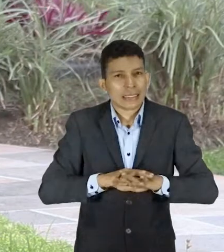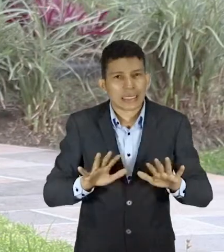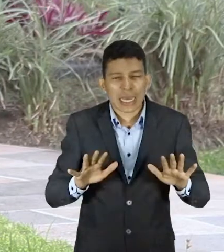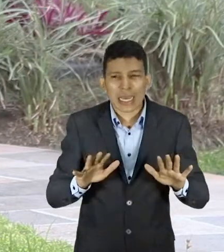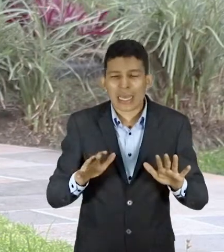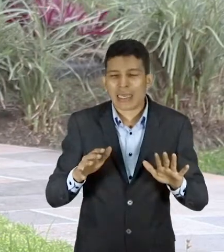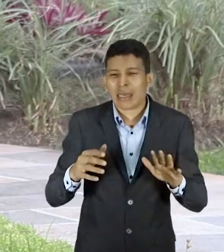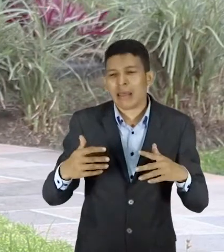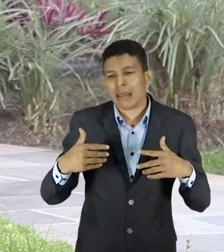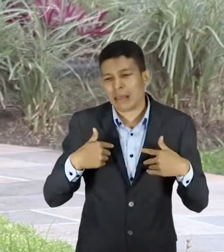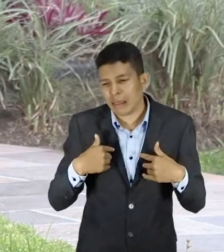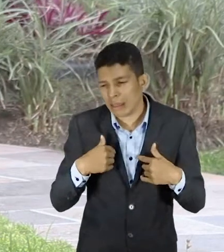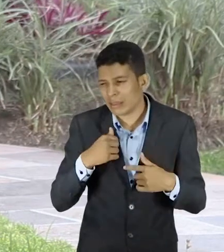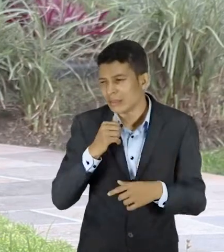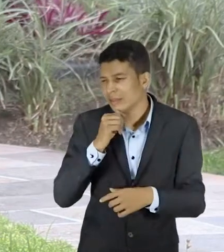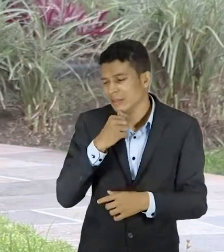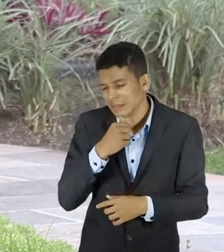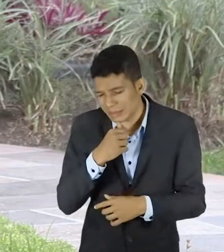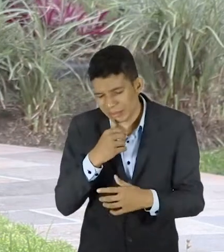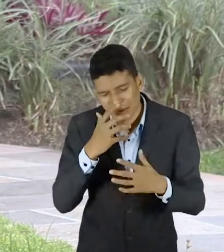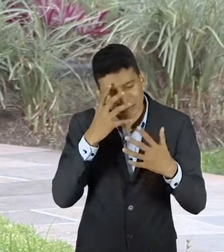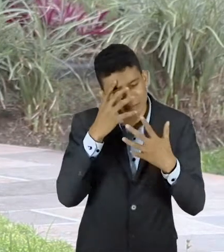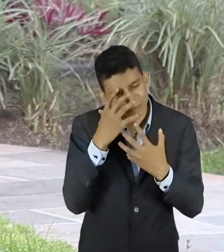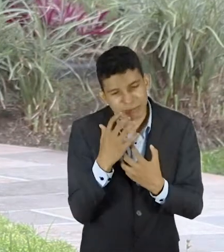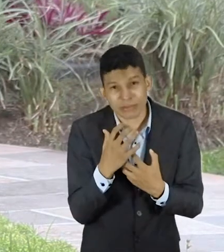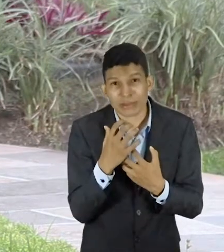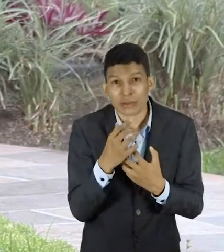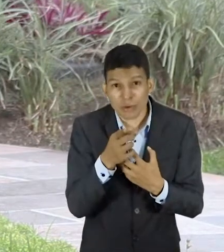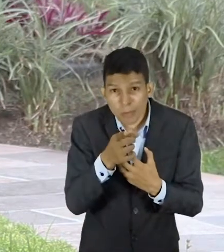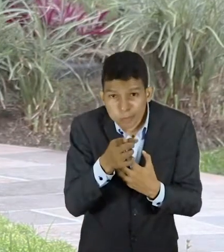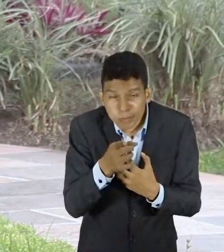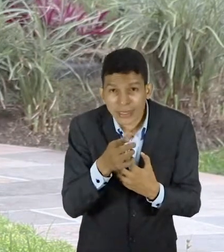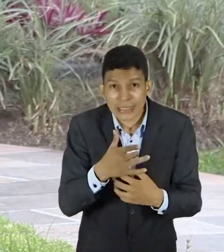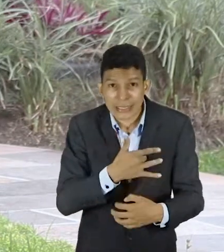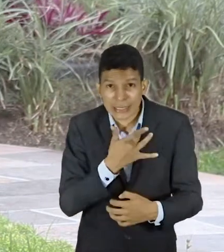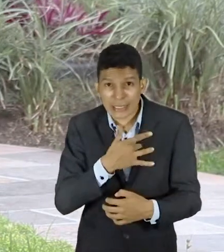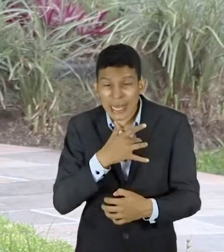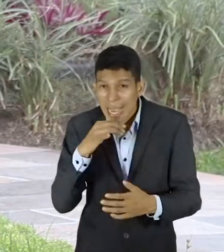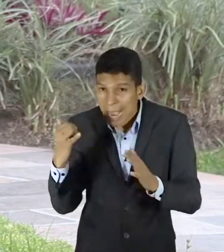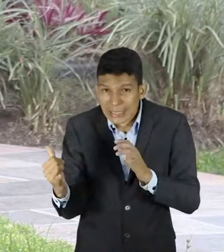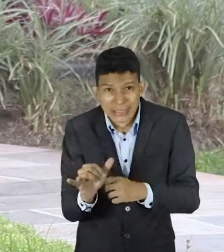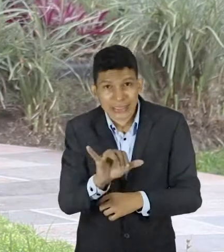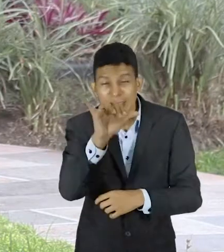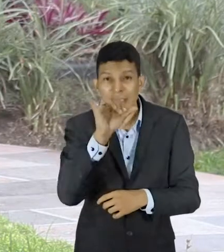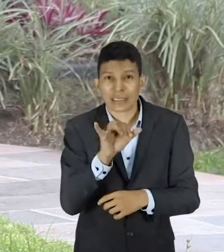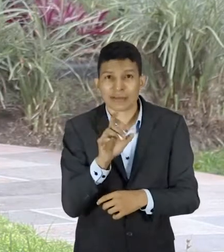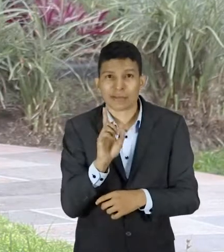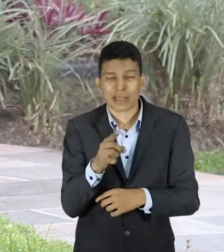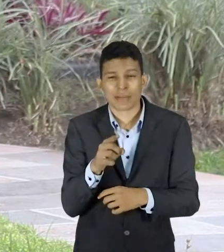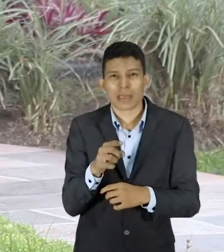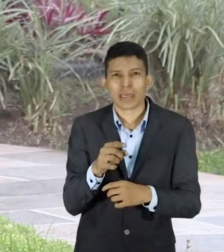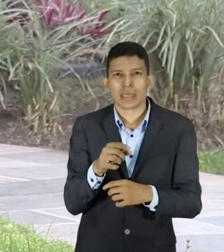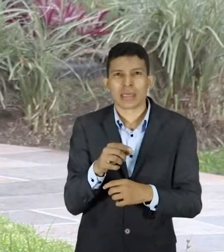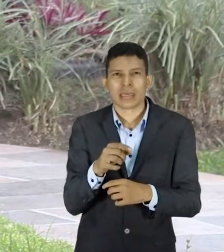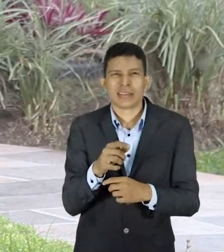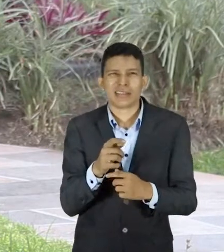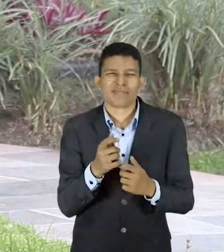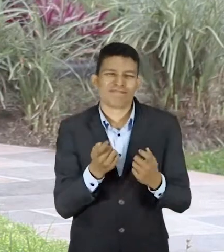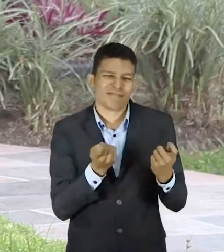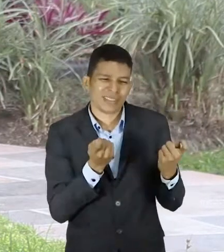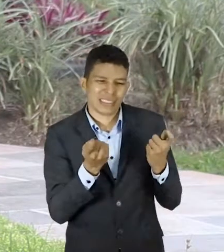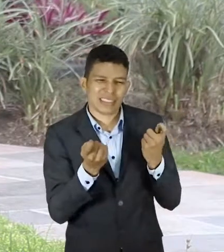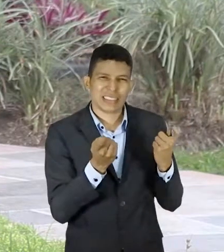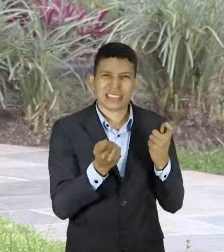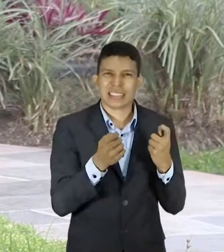te sientes víctima y asumes esa posición y con esa posición también manipulas